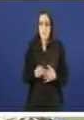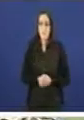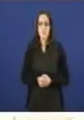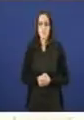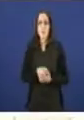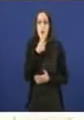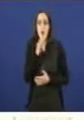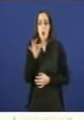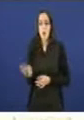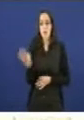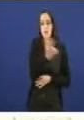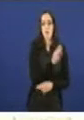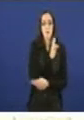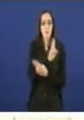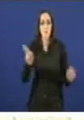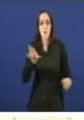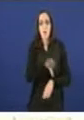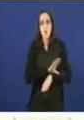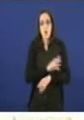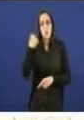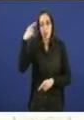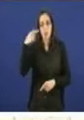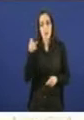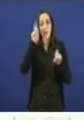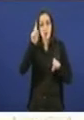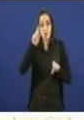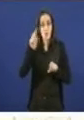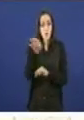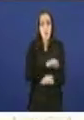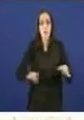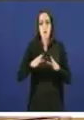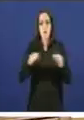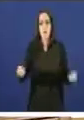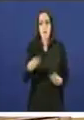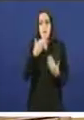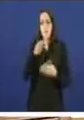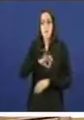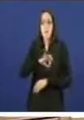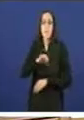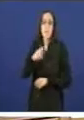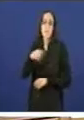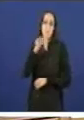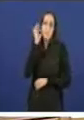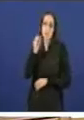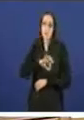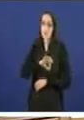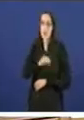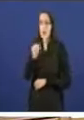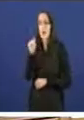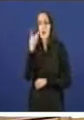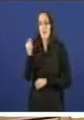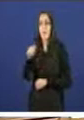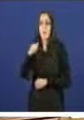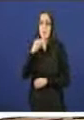Ten a palabra para respostar ao conselleiro de Cultura, Educación e Ordenación Universitaria. Moitísimas grazas, señora presidenta. Señora Adán, boas tardes a todas e a